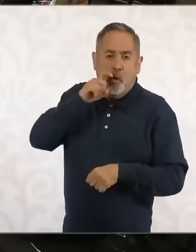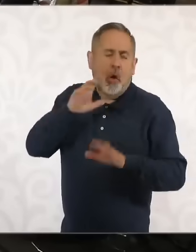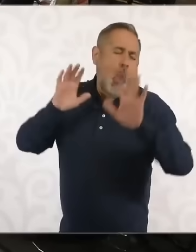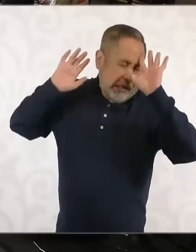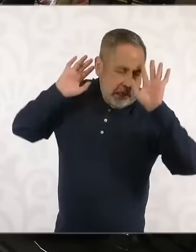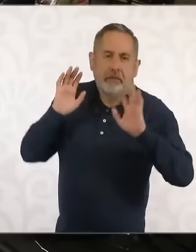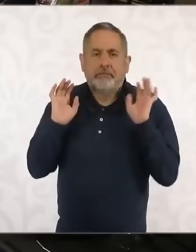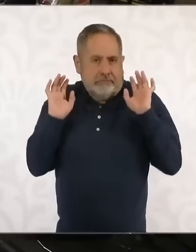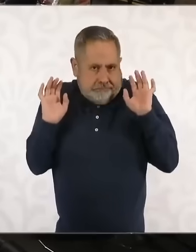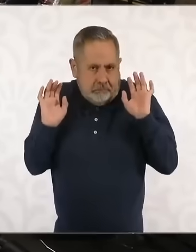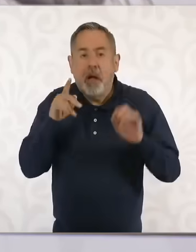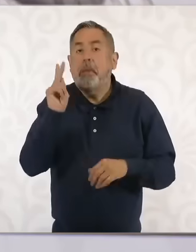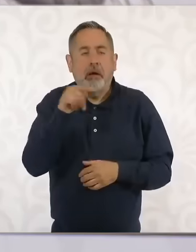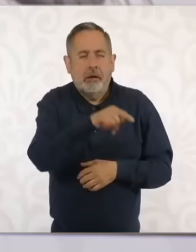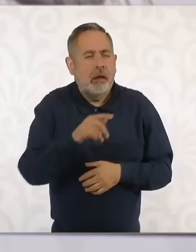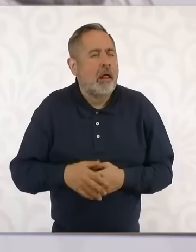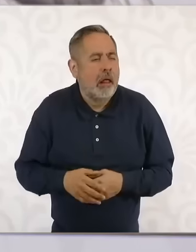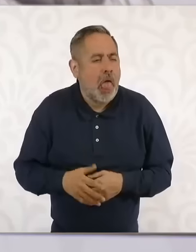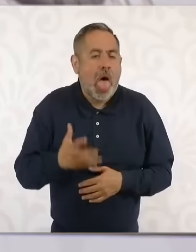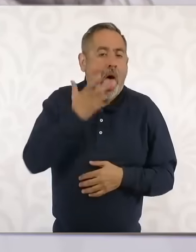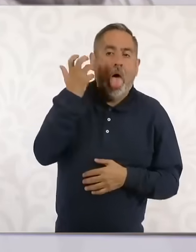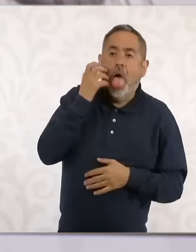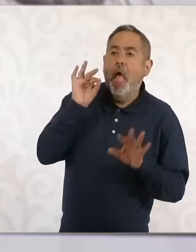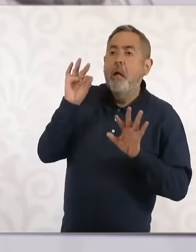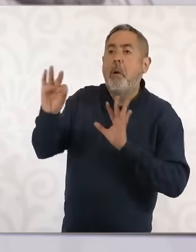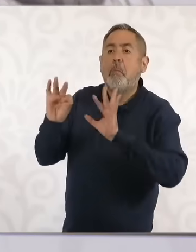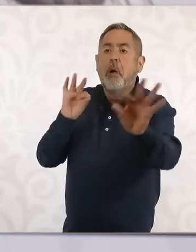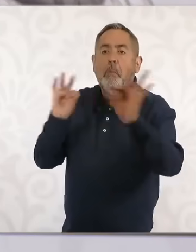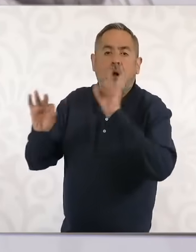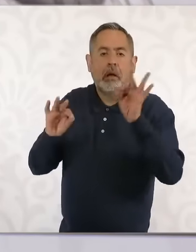eso, esta búsqueda de querer,